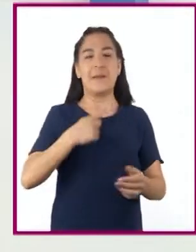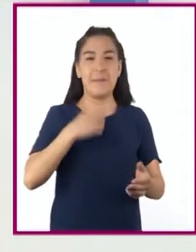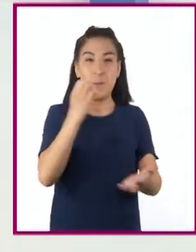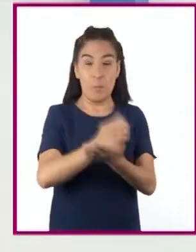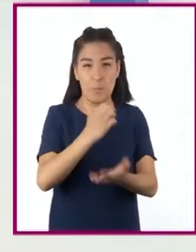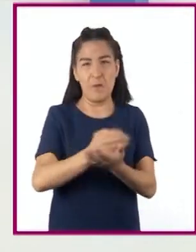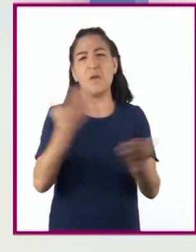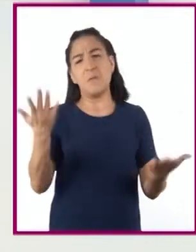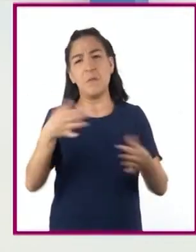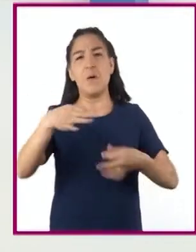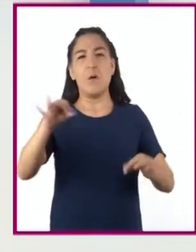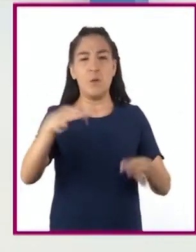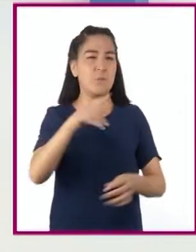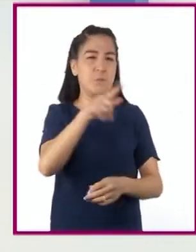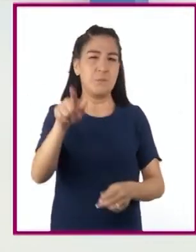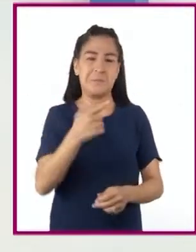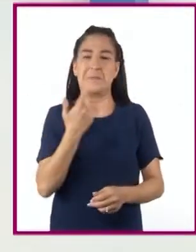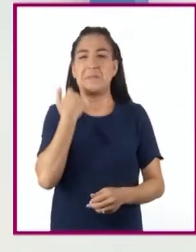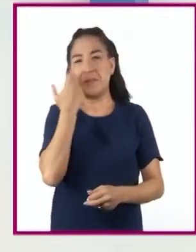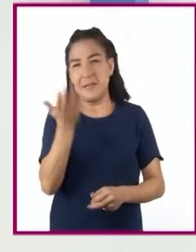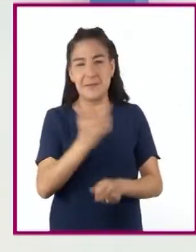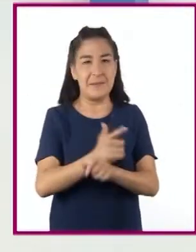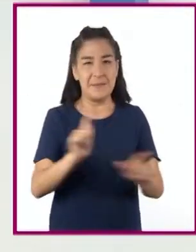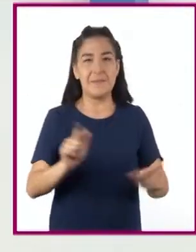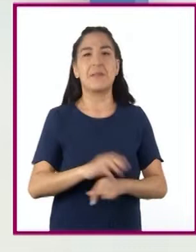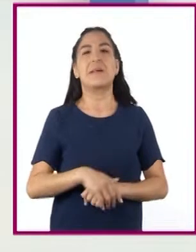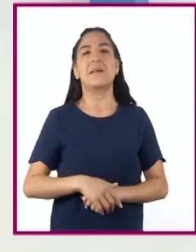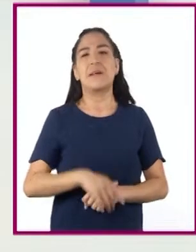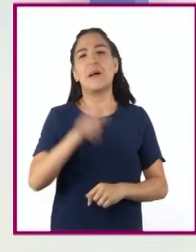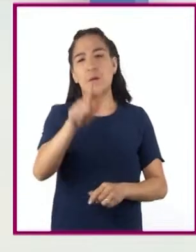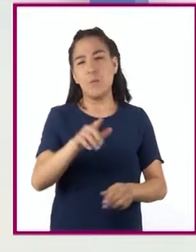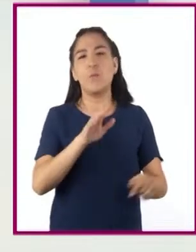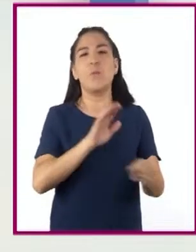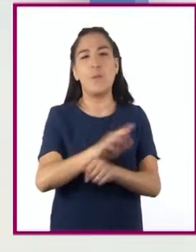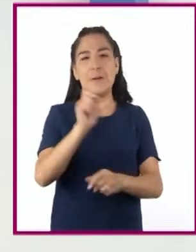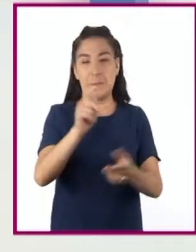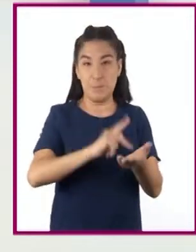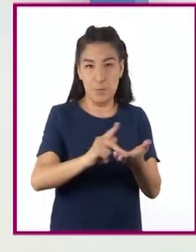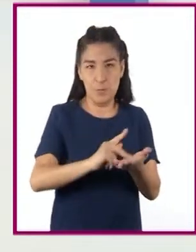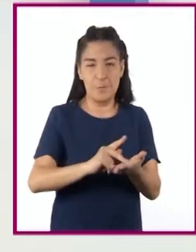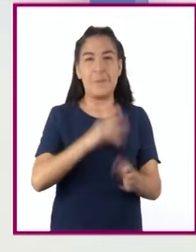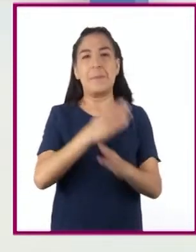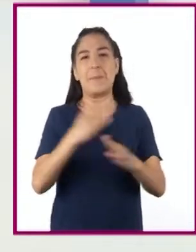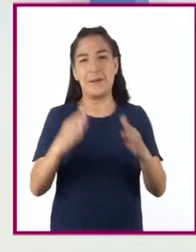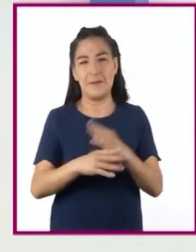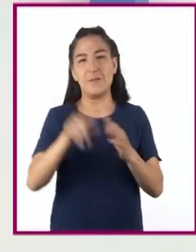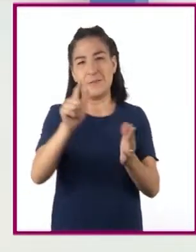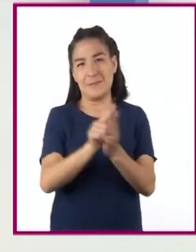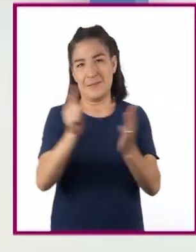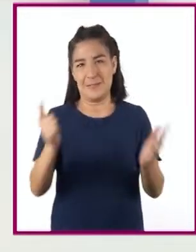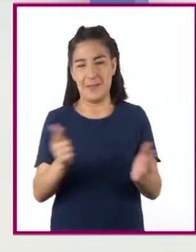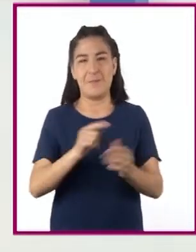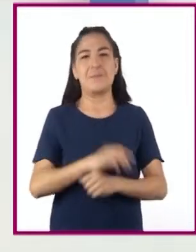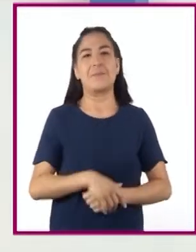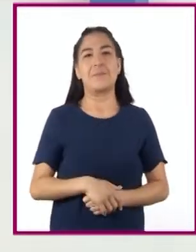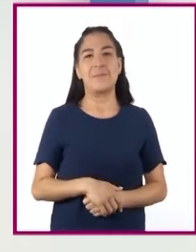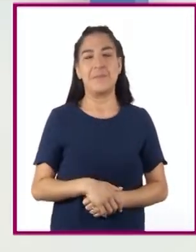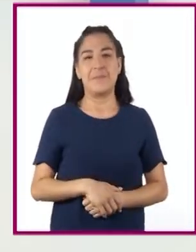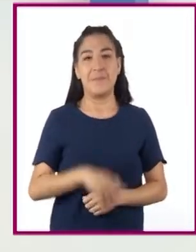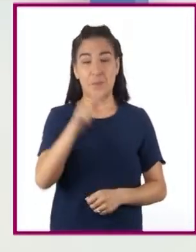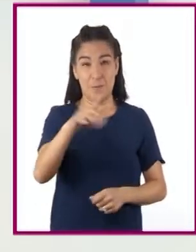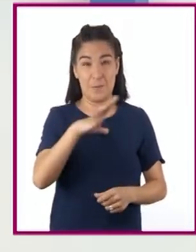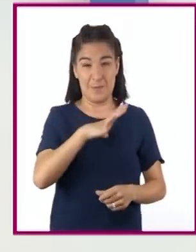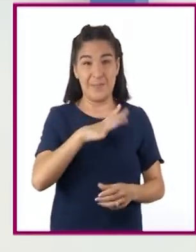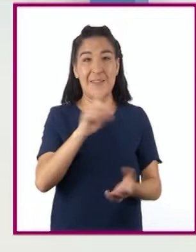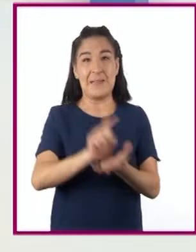u hojas, lo que prefieran, un bolígrafo y los otros materiales que necesiten, como su libro de texto. Si tienen